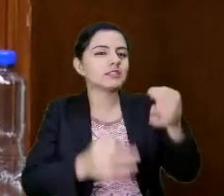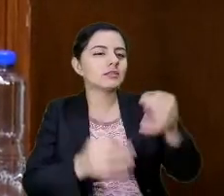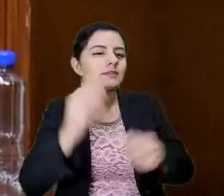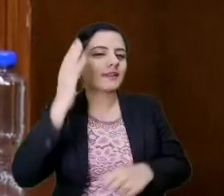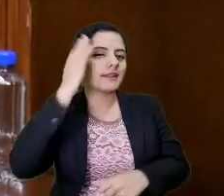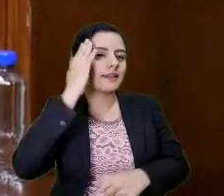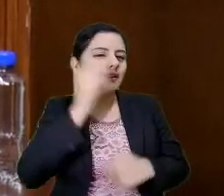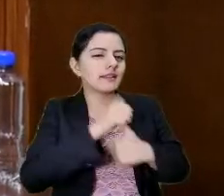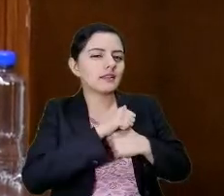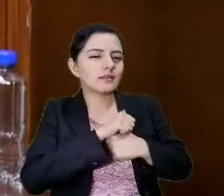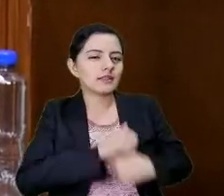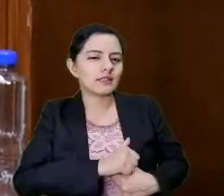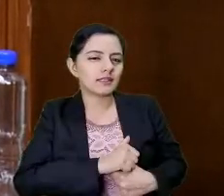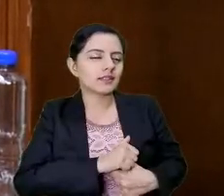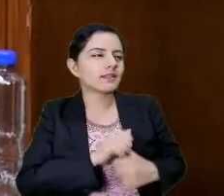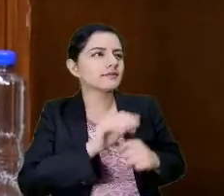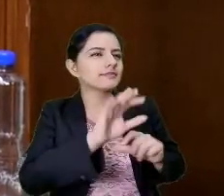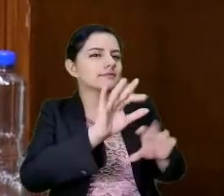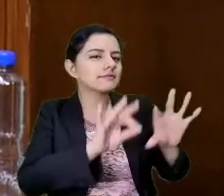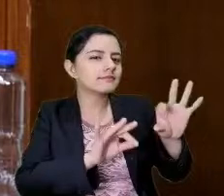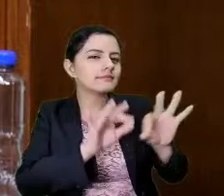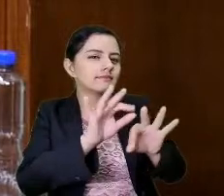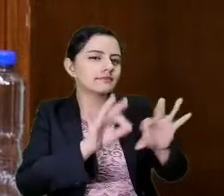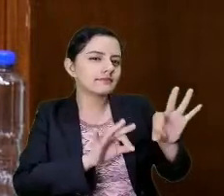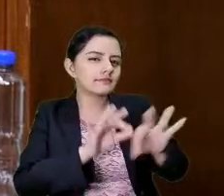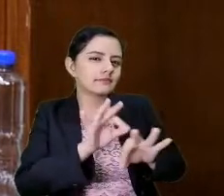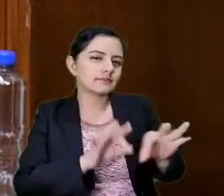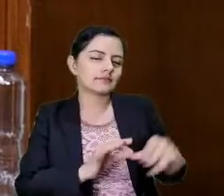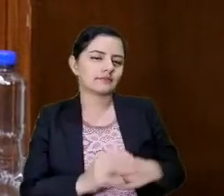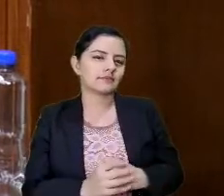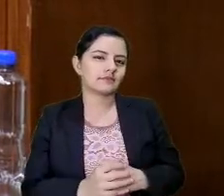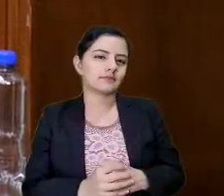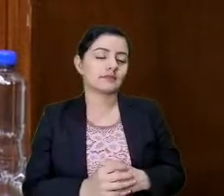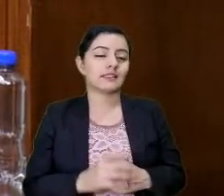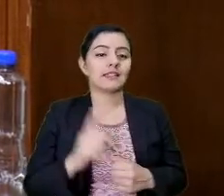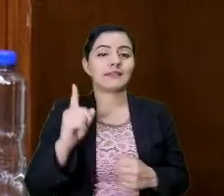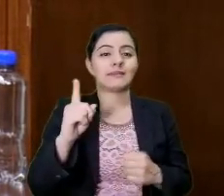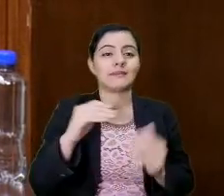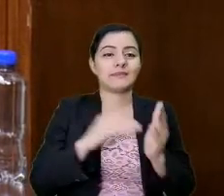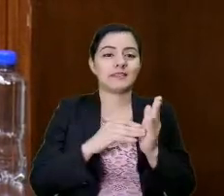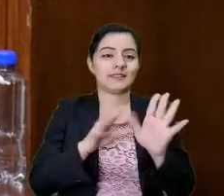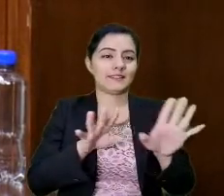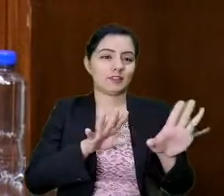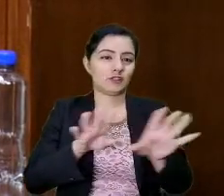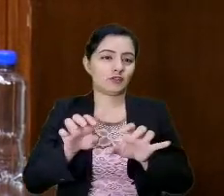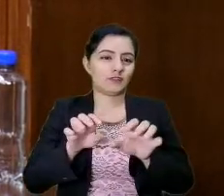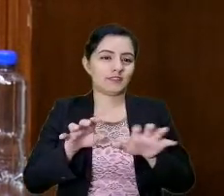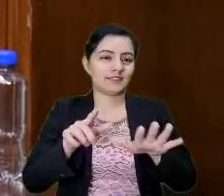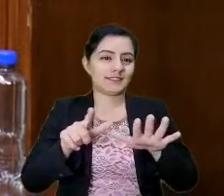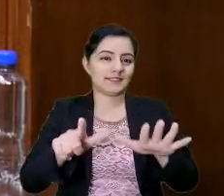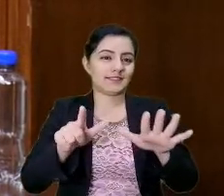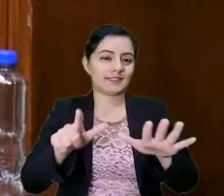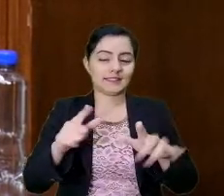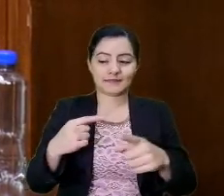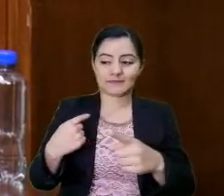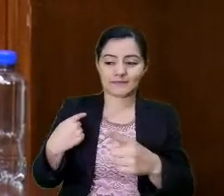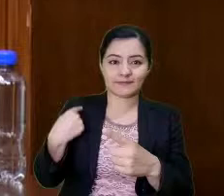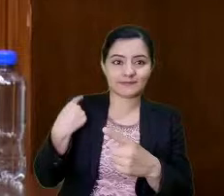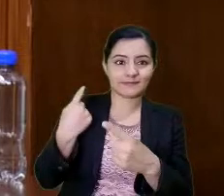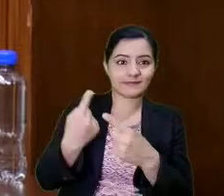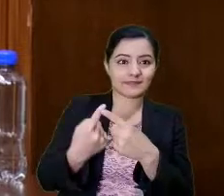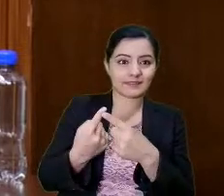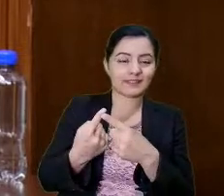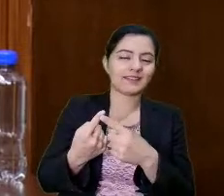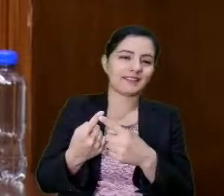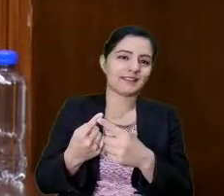órganos jurisdiccionales del Poder Judicial. Desde 1917 y hasta la fecha de la publicación de la